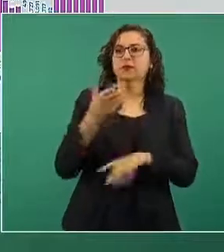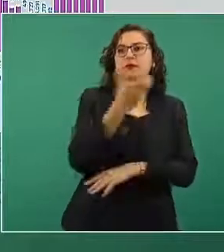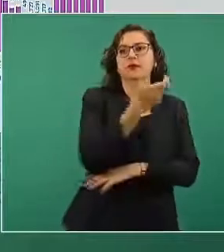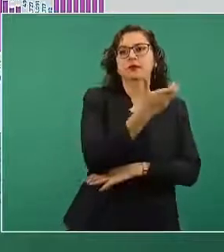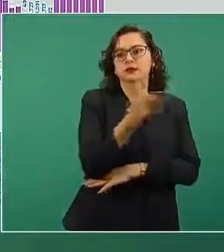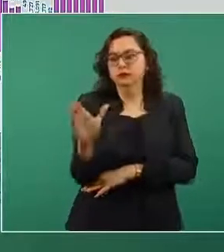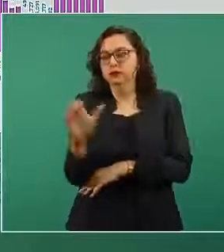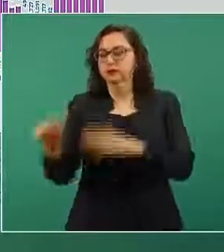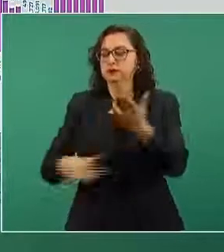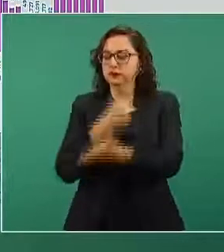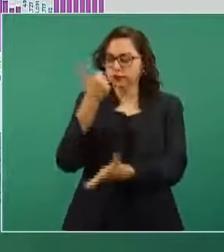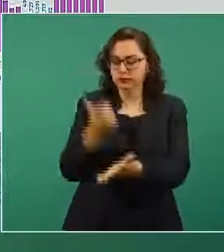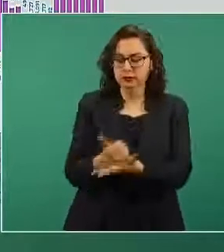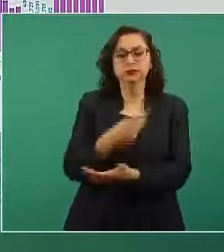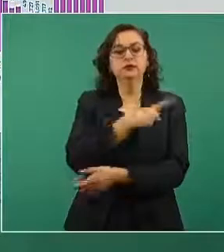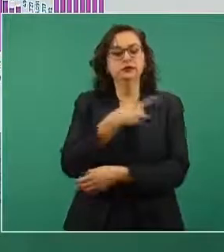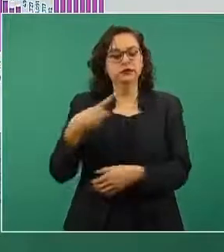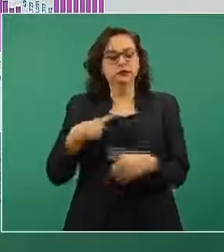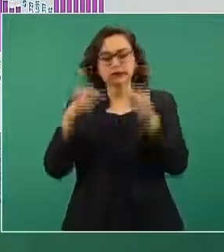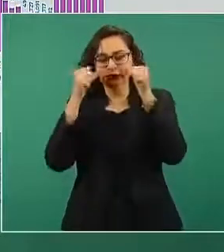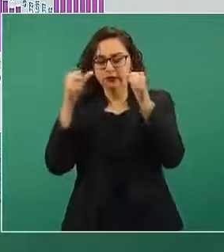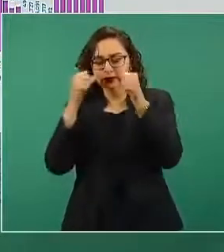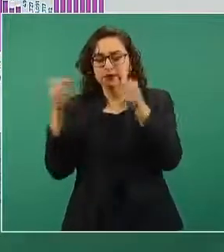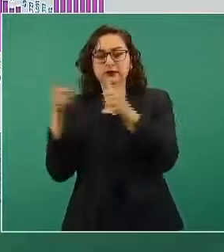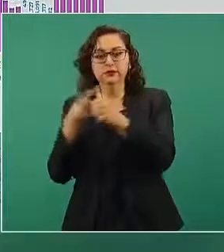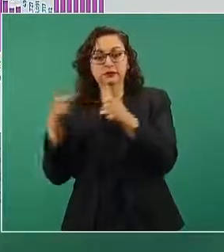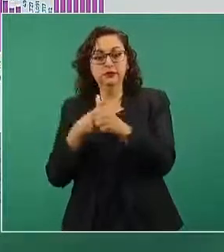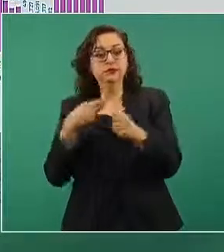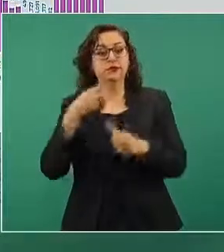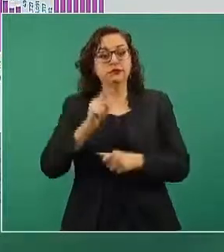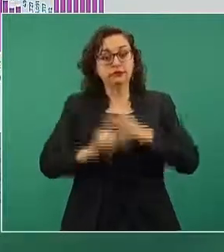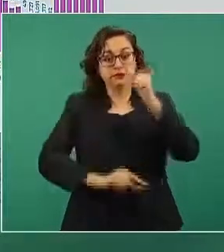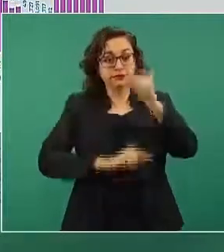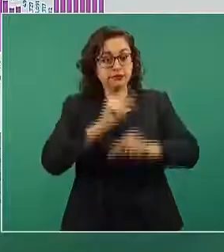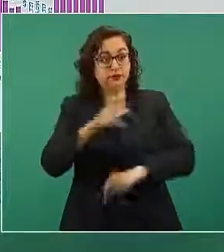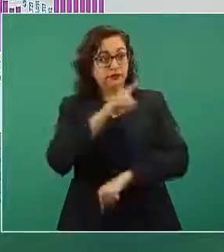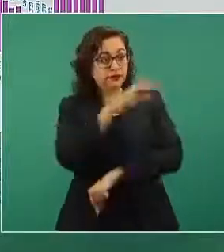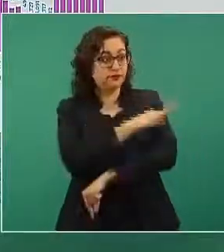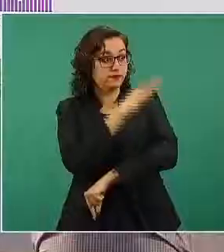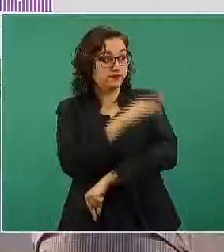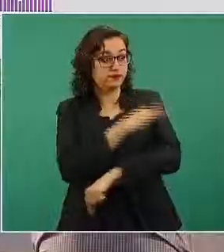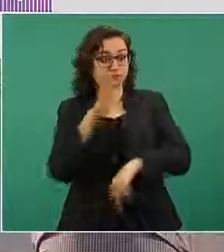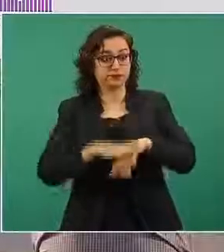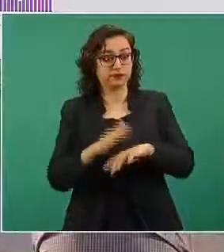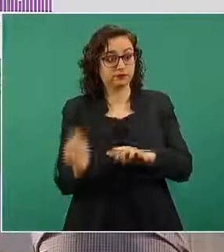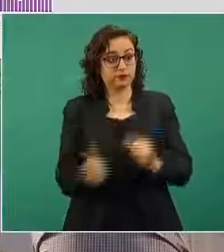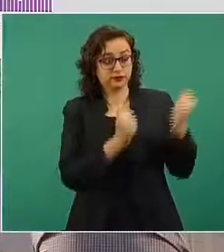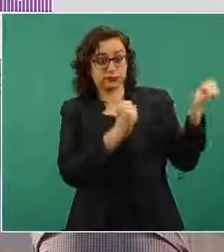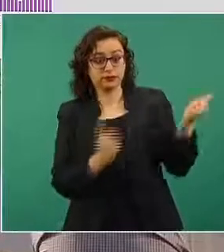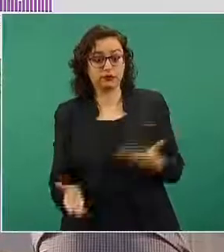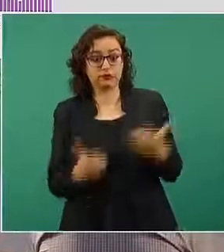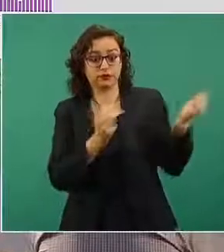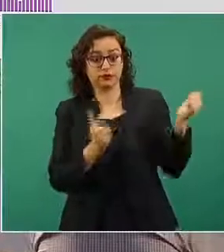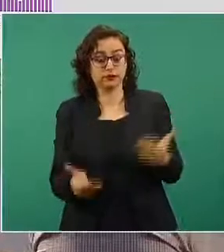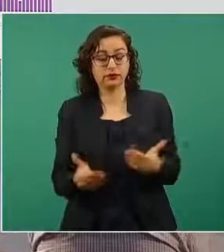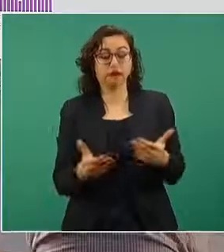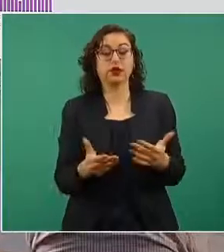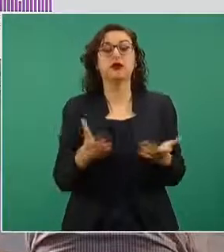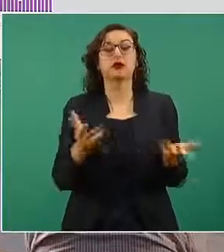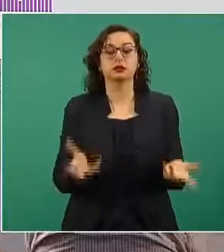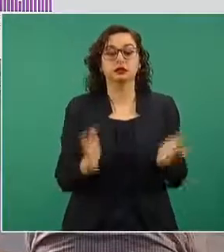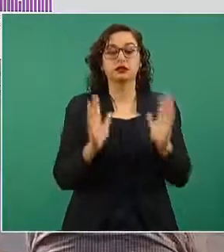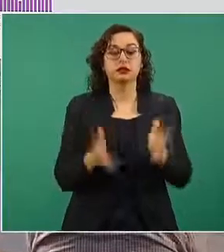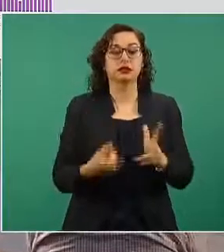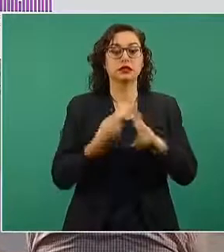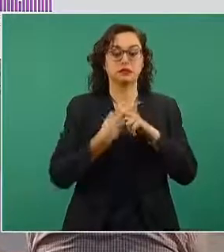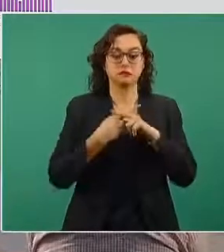urbanas. Pero conforme vamos a tener dotaciones mayores y ya hemos culminado la vacunación en zonas más dispersas, empezaremos